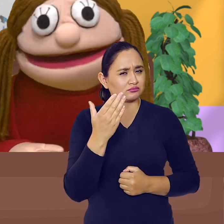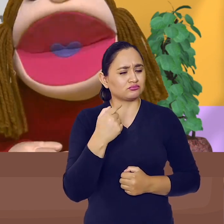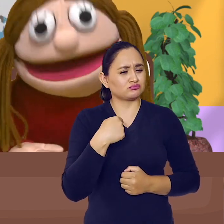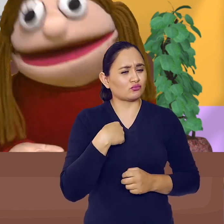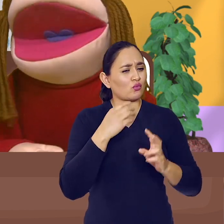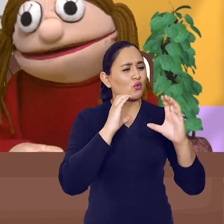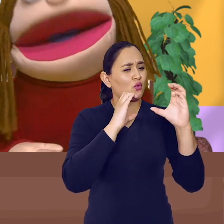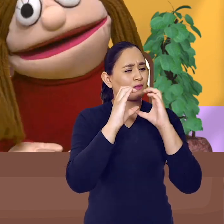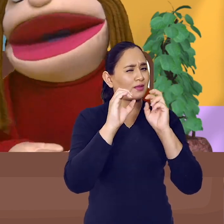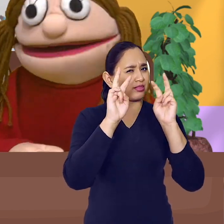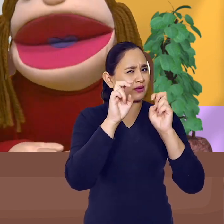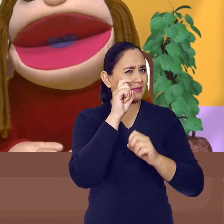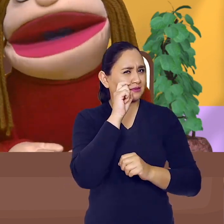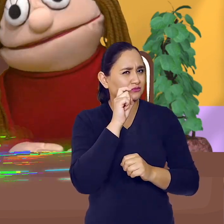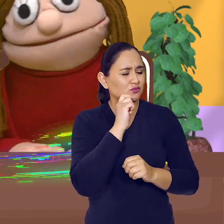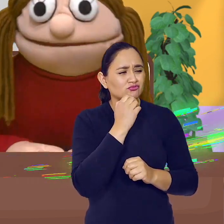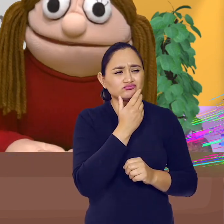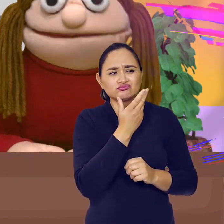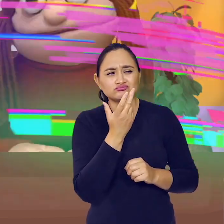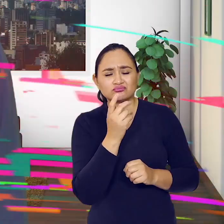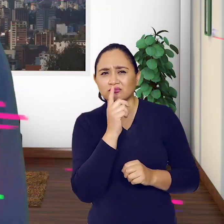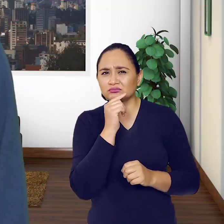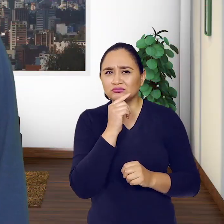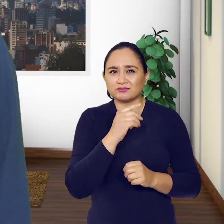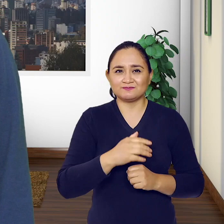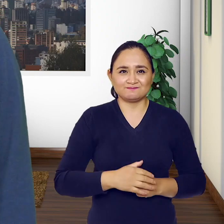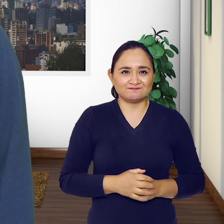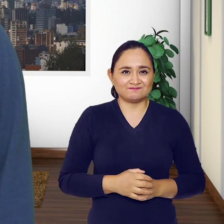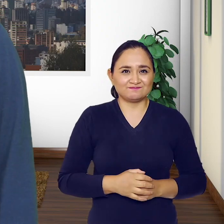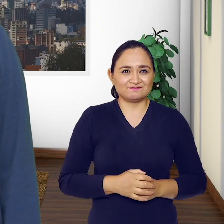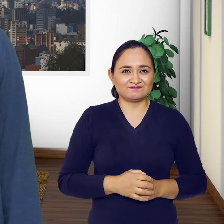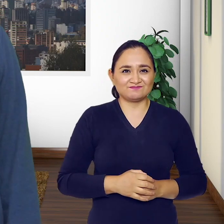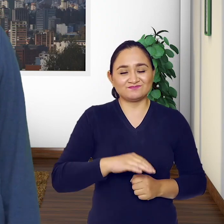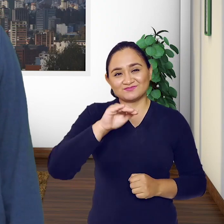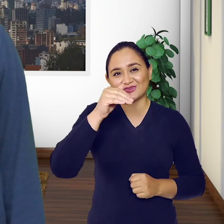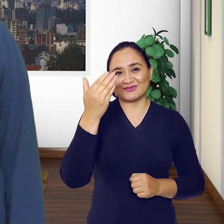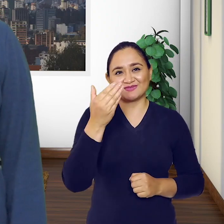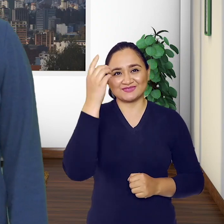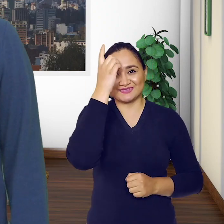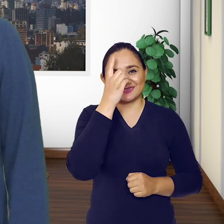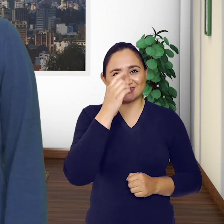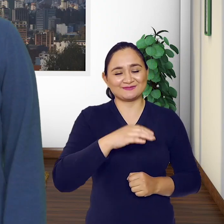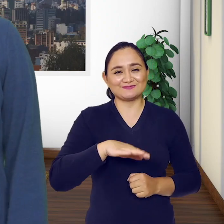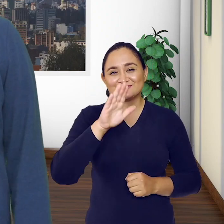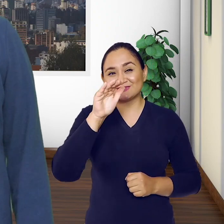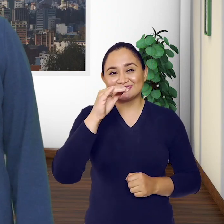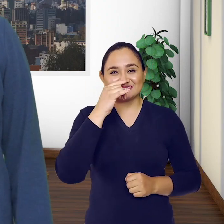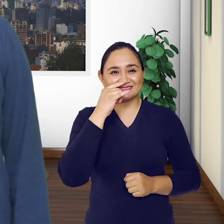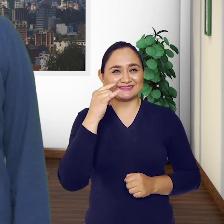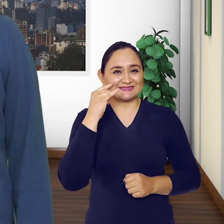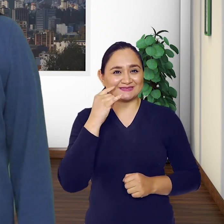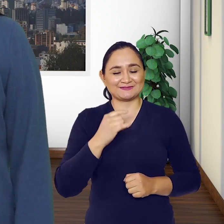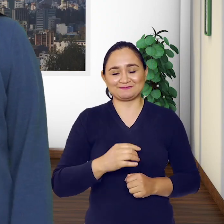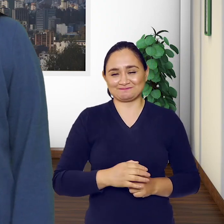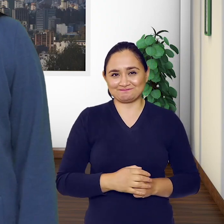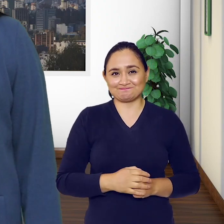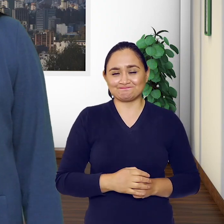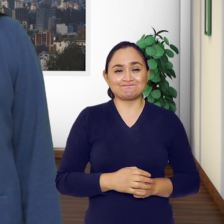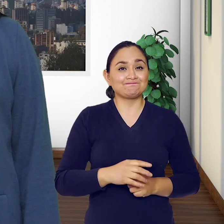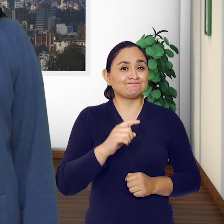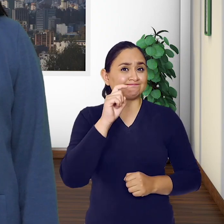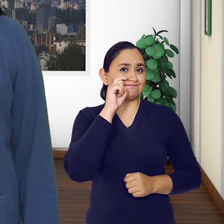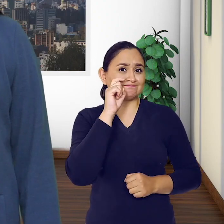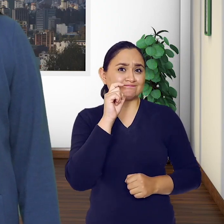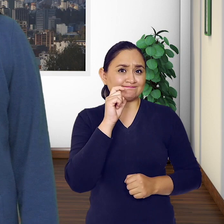puedo conversar sobre este tema? Hola, profe Diana. Hola, chicas. Hola, chicos. La sexualidad es un tema del que